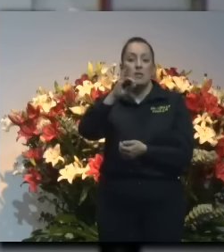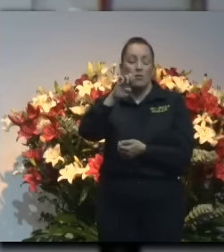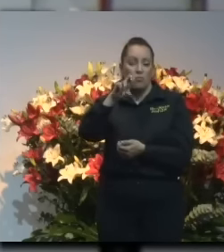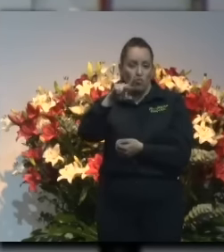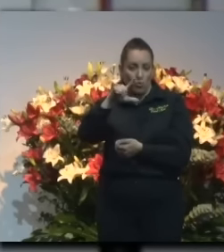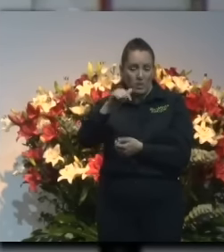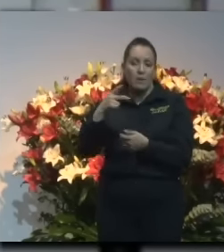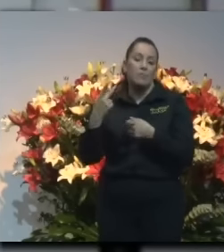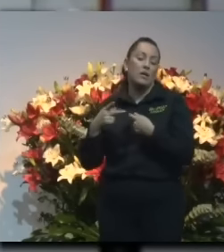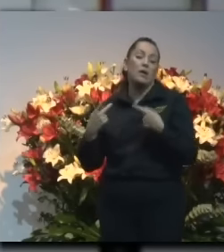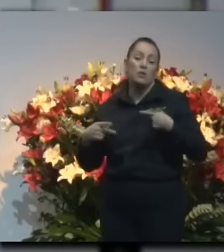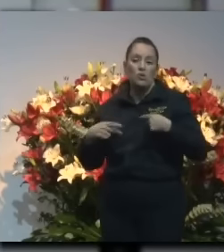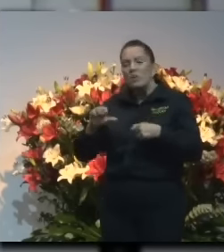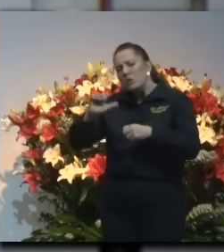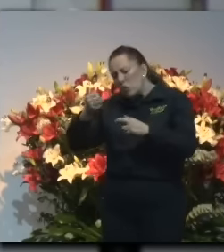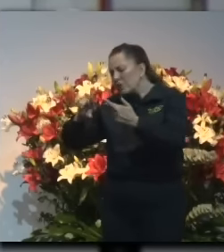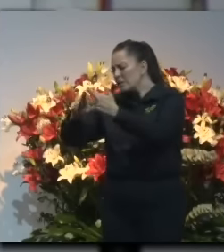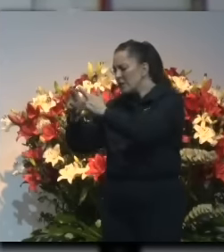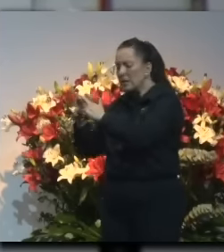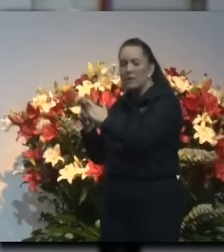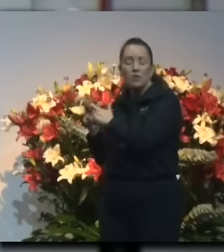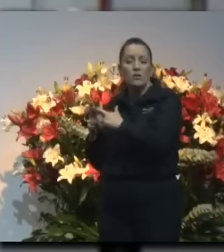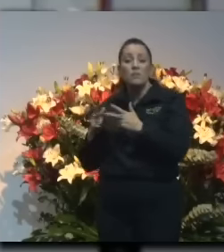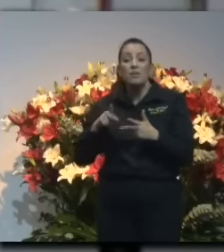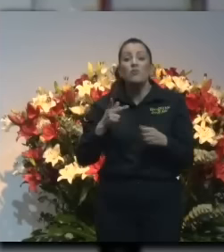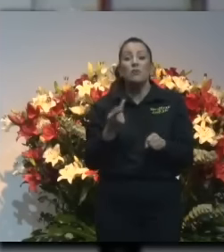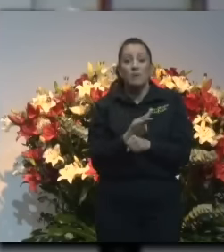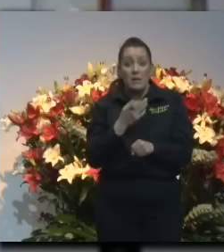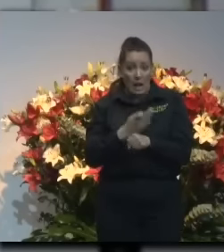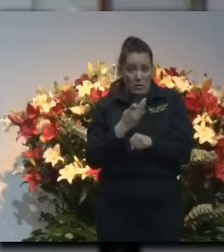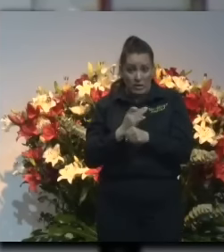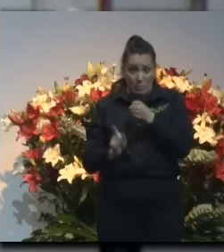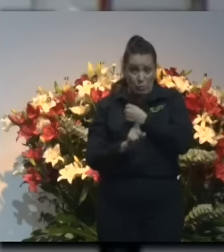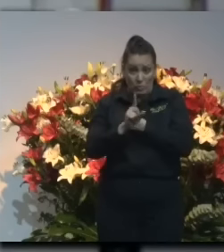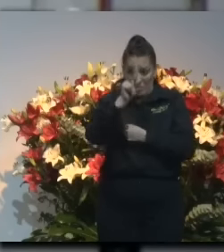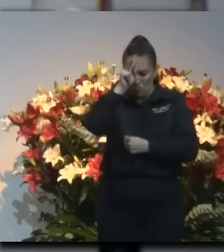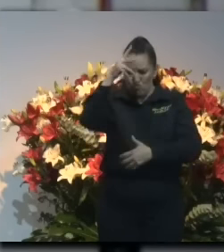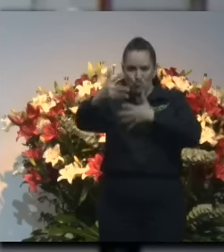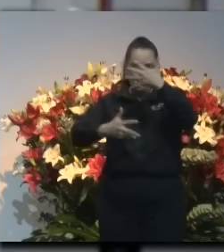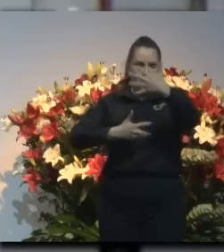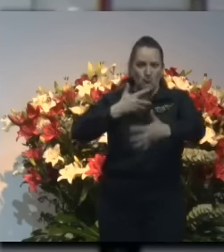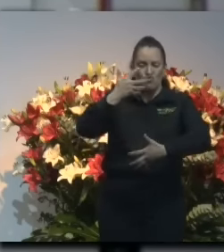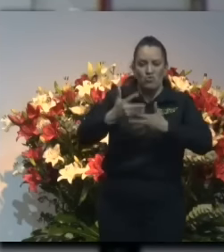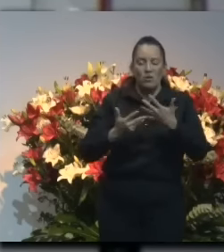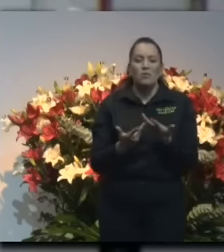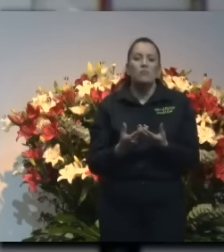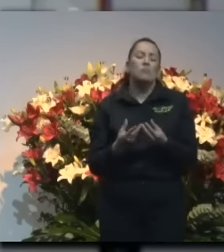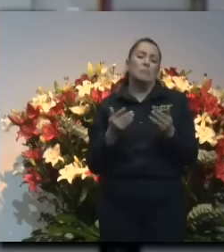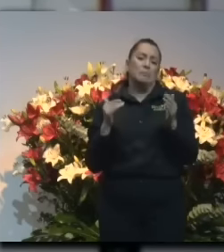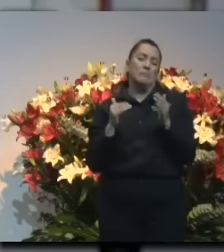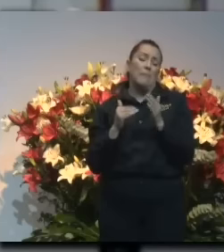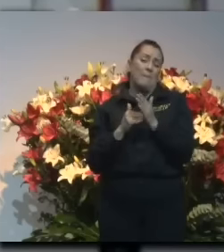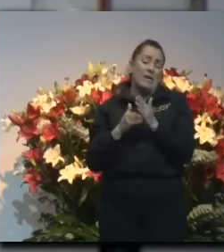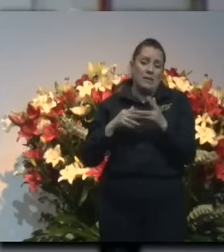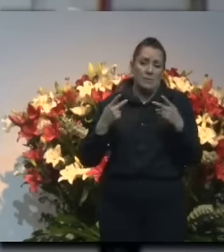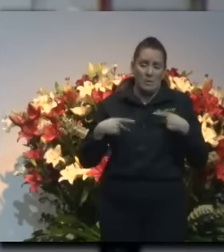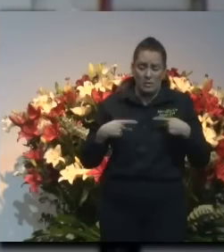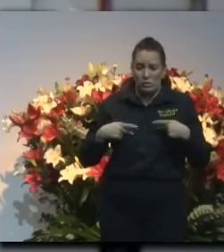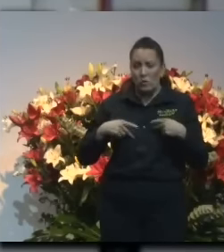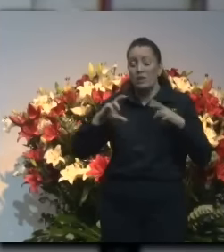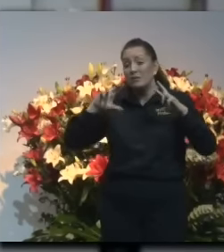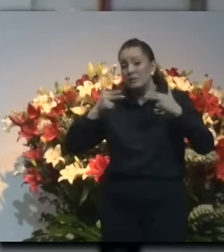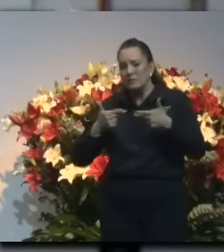hoy los desplazamientos de Chiapas están siendo por conflictos armados. Miles de chiapanecos están saliendo, no están